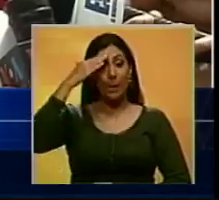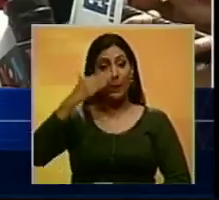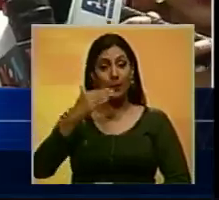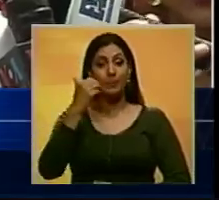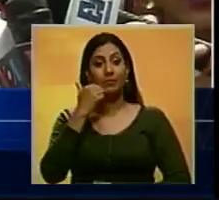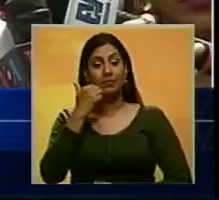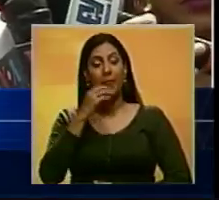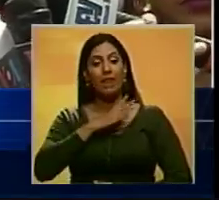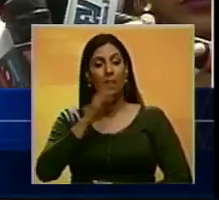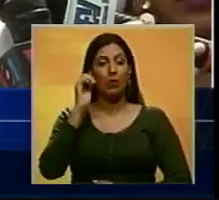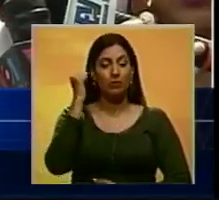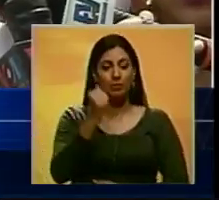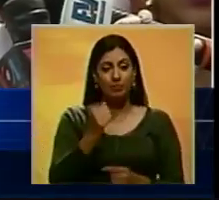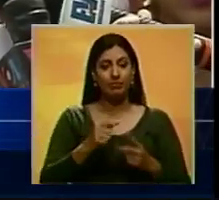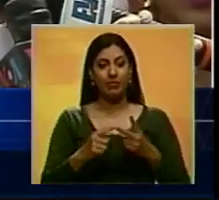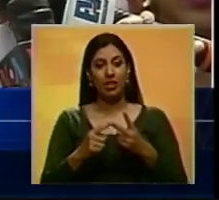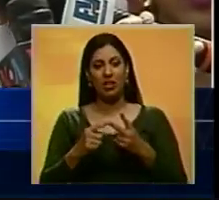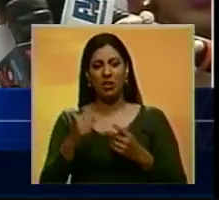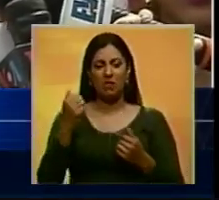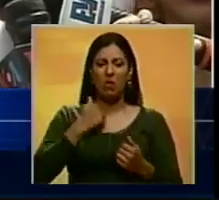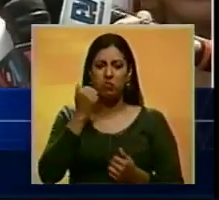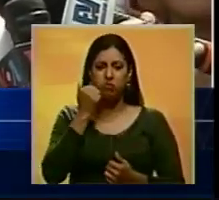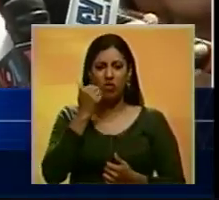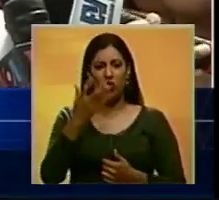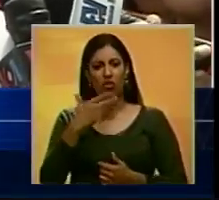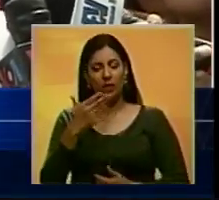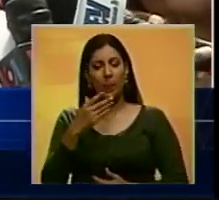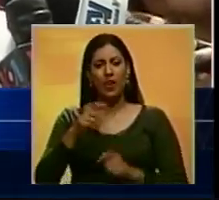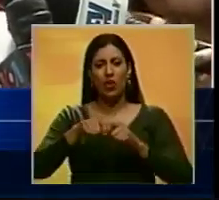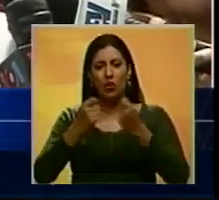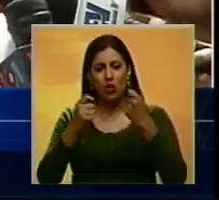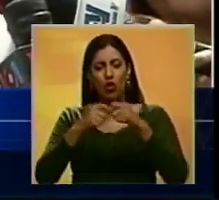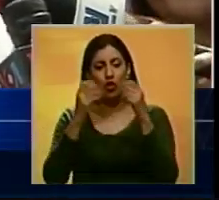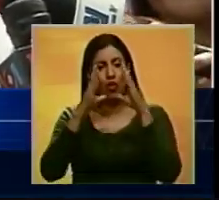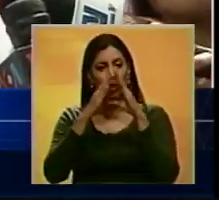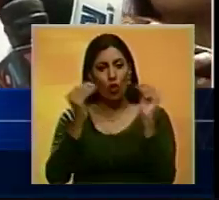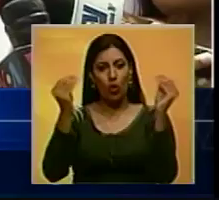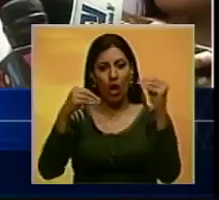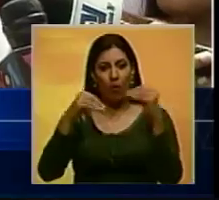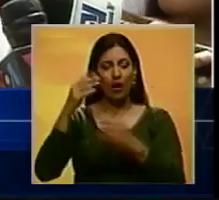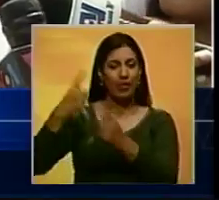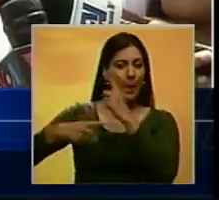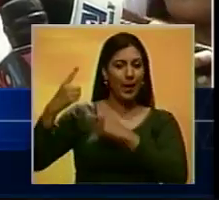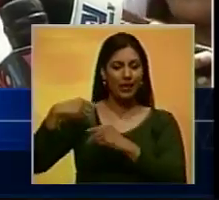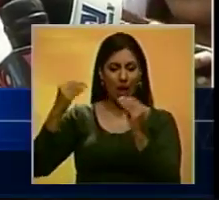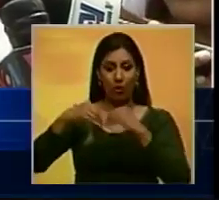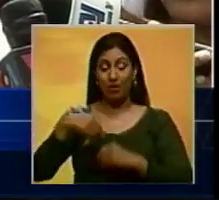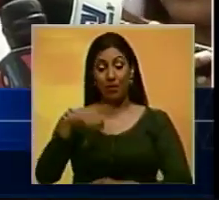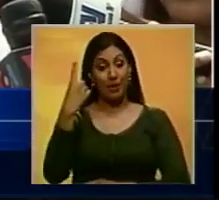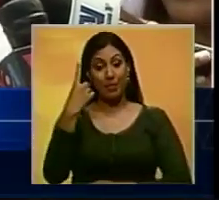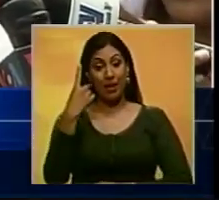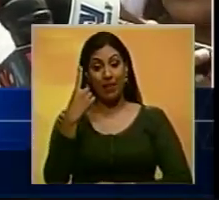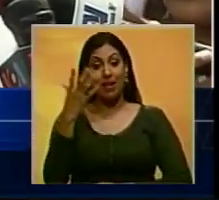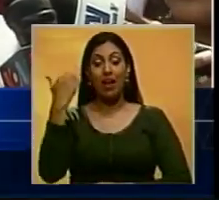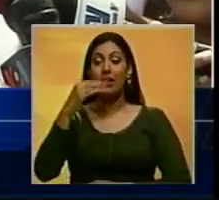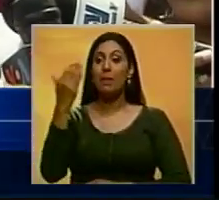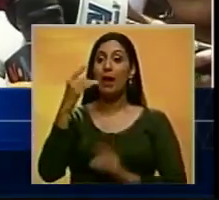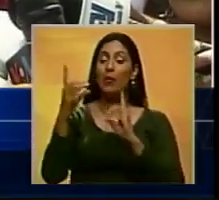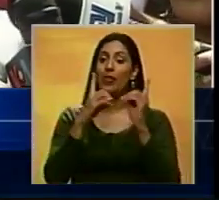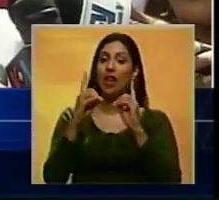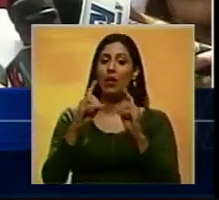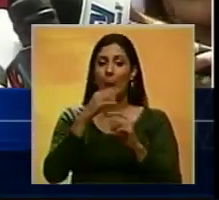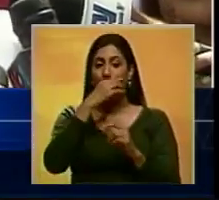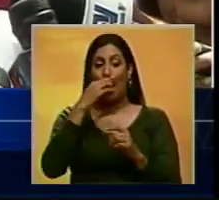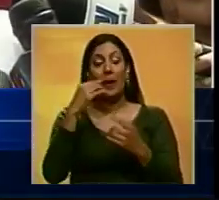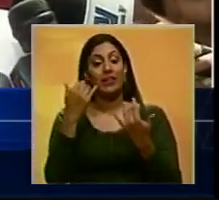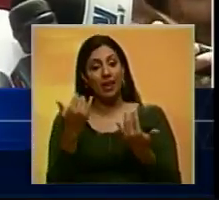militarista, criminal, indolente, que ha roto todos los acuerdos en el pasado, porque no es la primera vez que llama a un diálogo, y